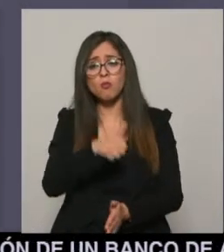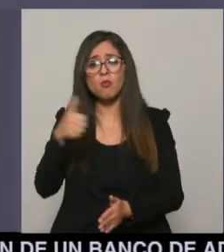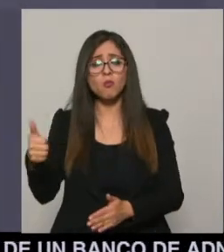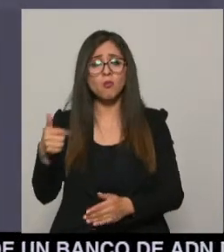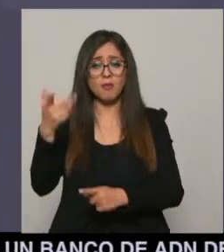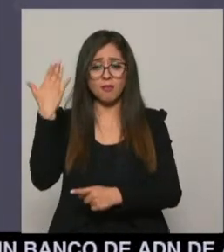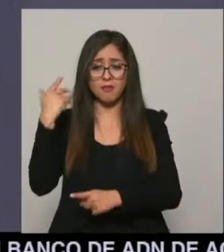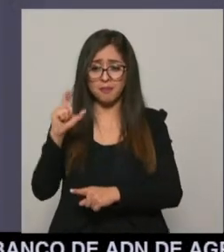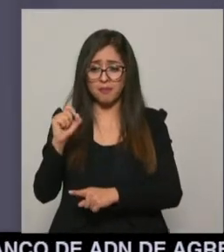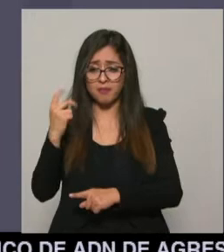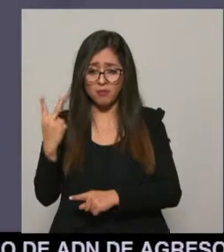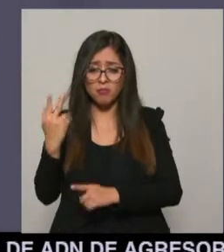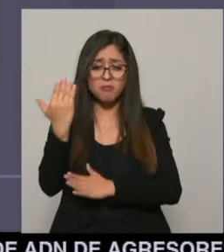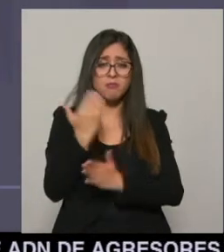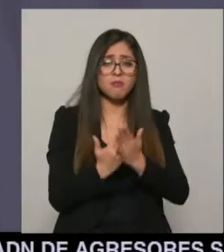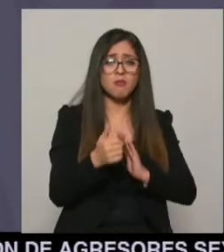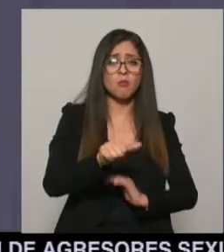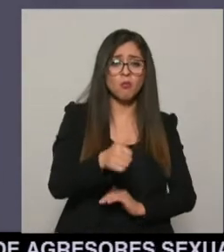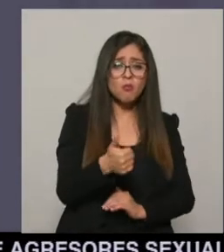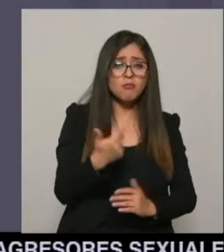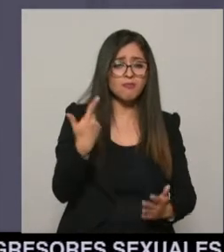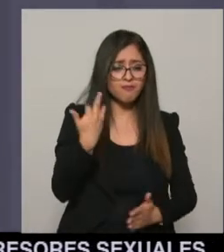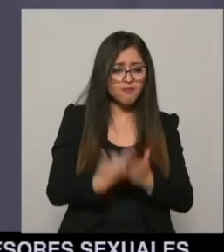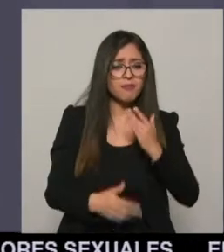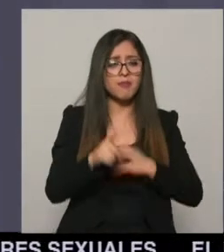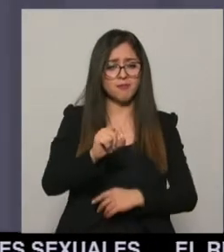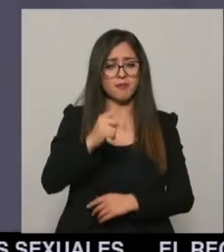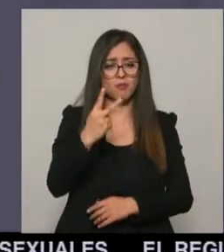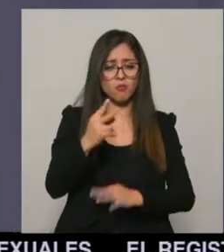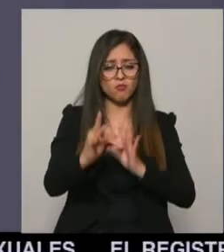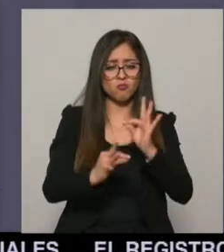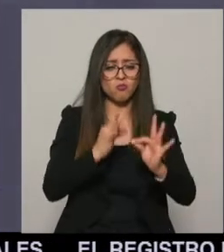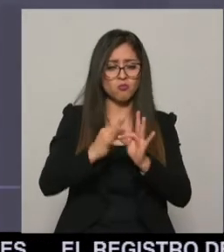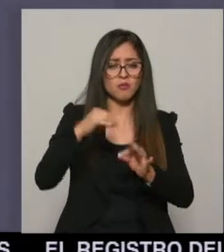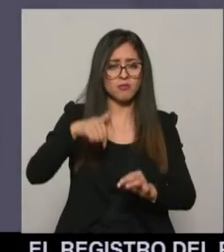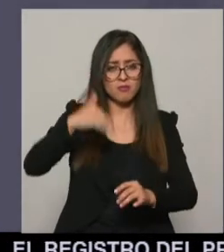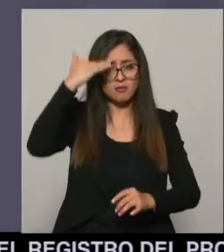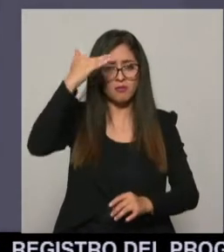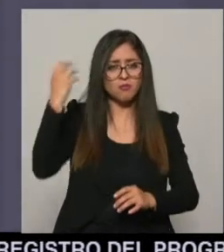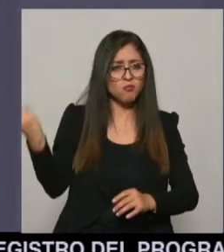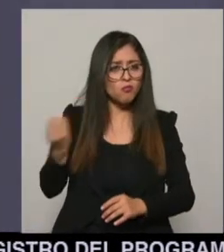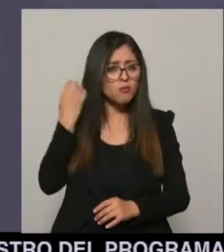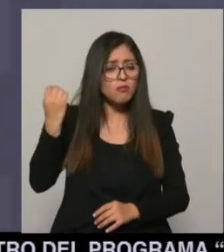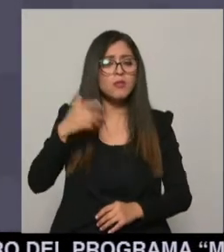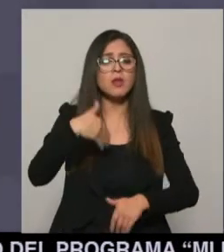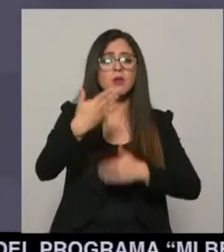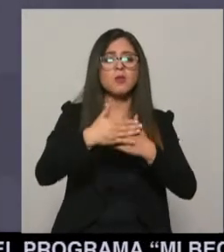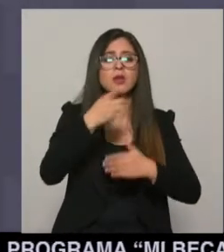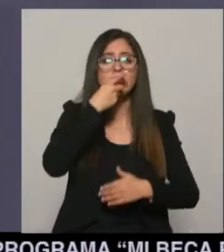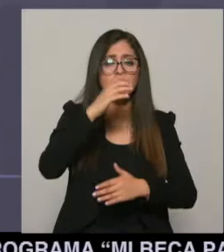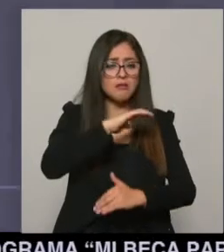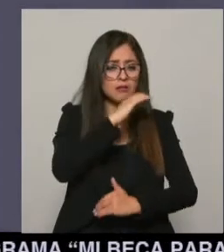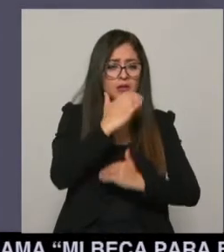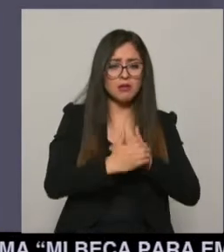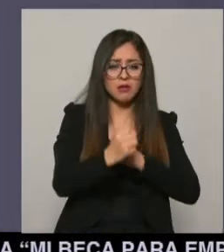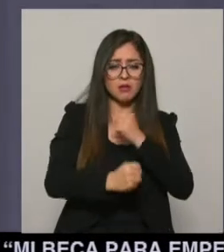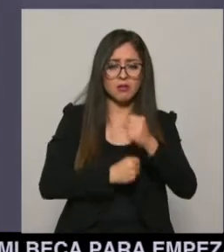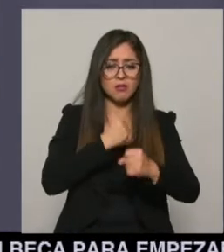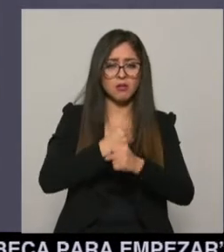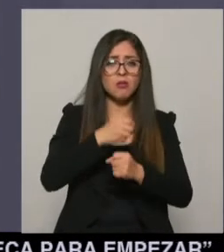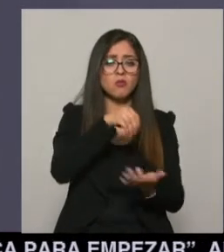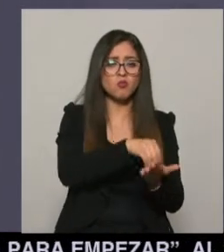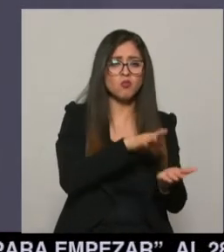11, teníamos que haber tenido 22 concluidas en este periodo. Ya se mencionaba, tenemos que concluir el próximo año todos los mandatos que nos dio